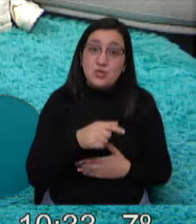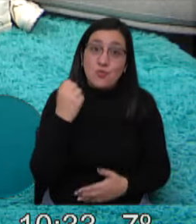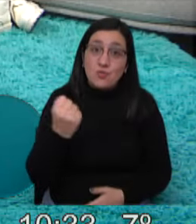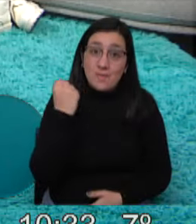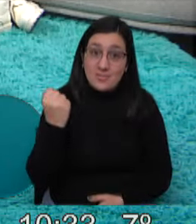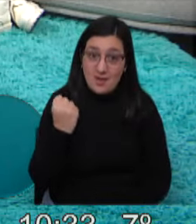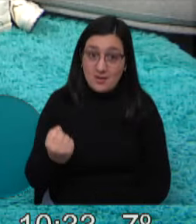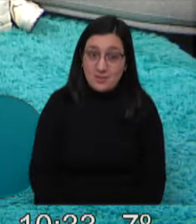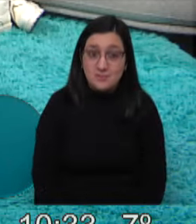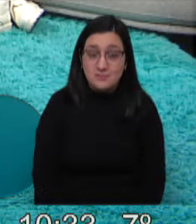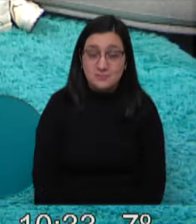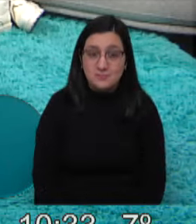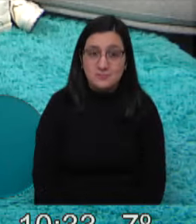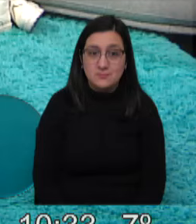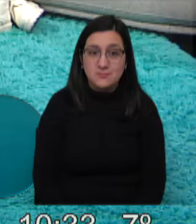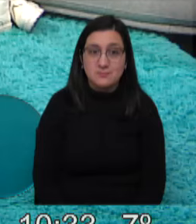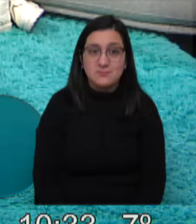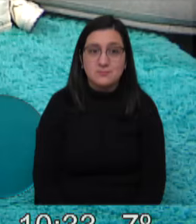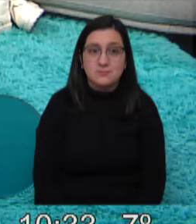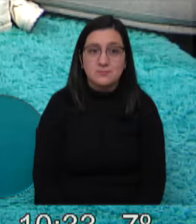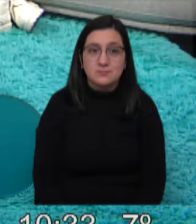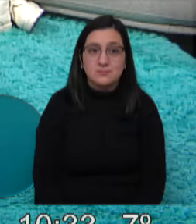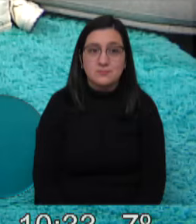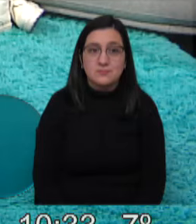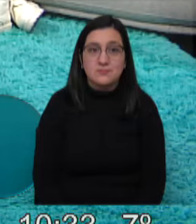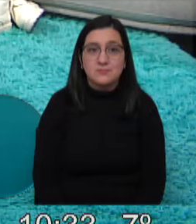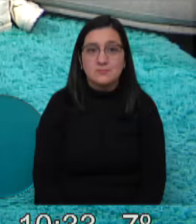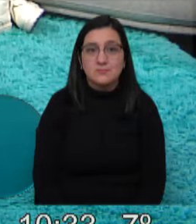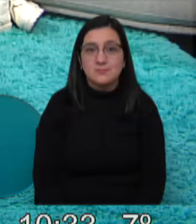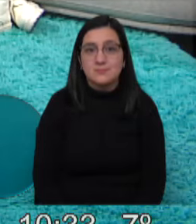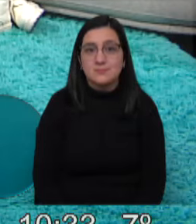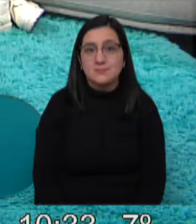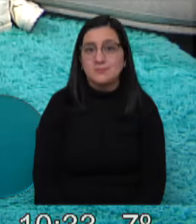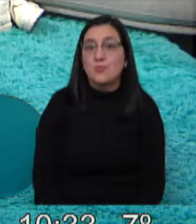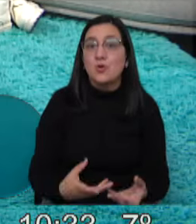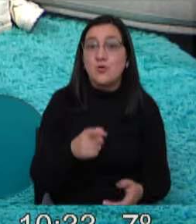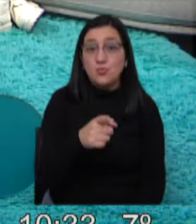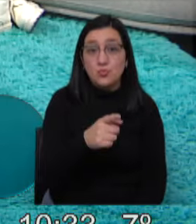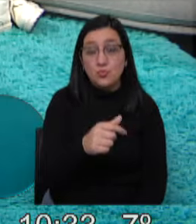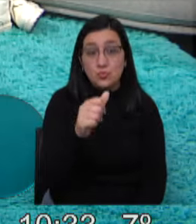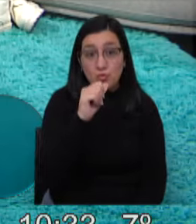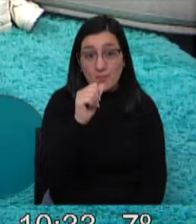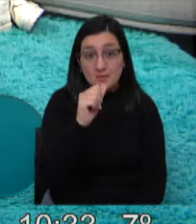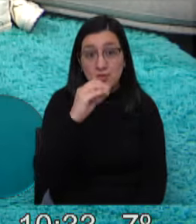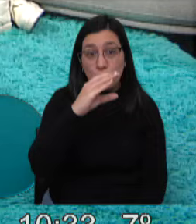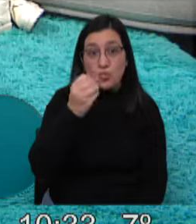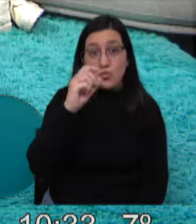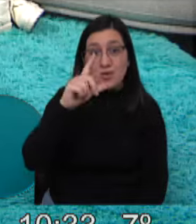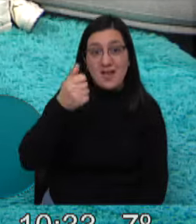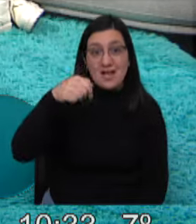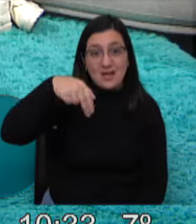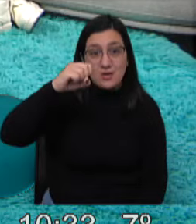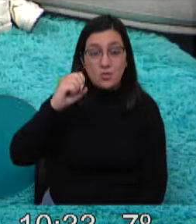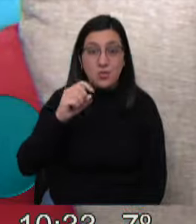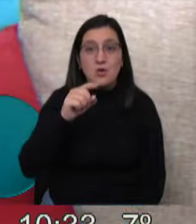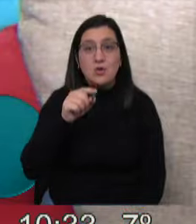que ahí está todo lo bueno, Fito. Sí. ¿Viste? No, pero aparte, ¿vos tomás colágeno? No, yo todavía bueno, no. Yo creo que la gente